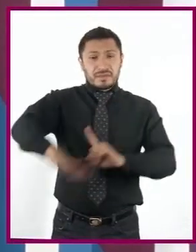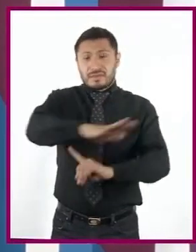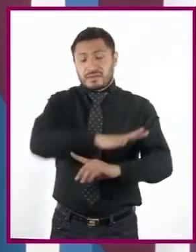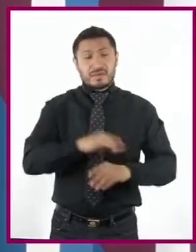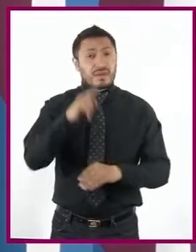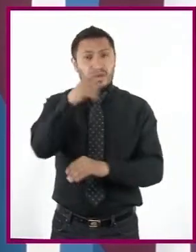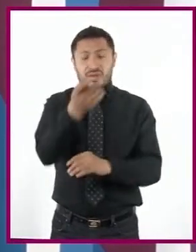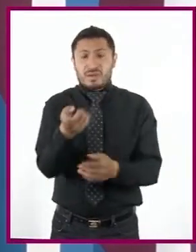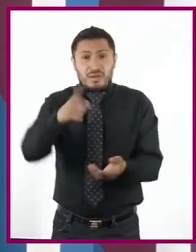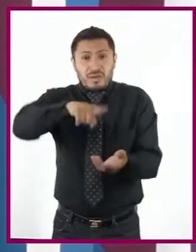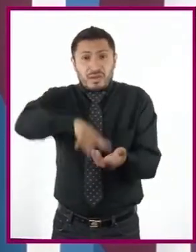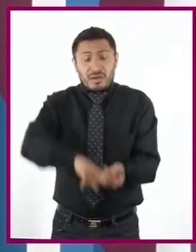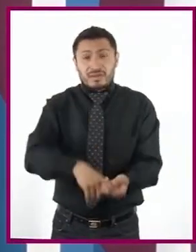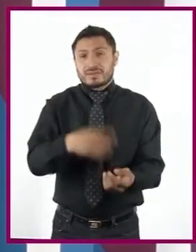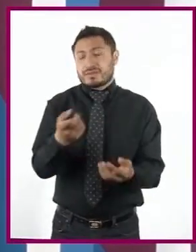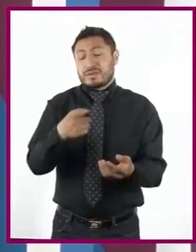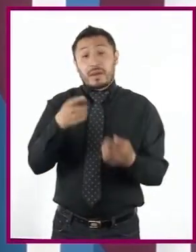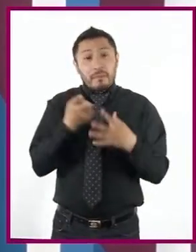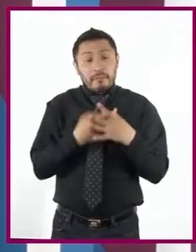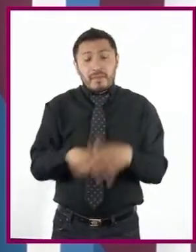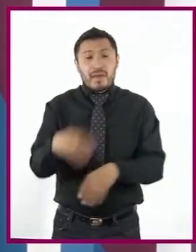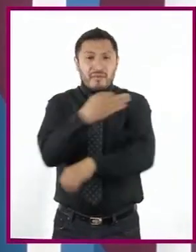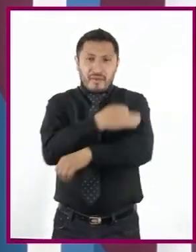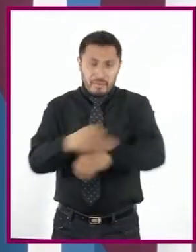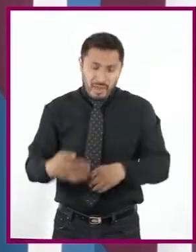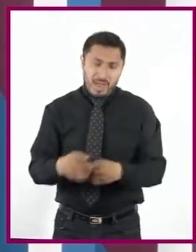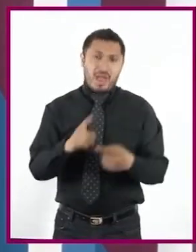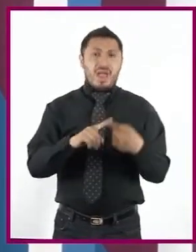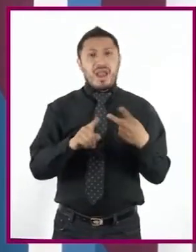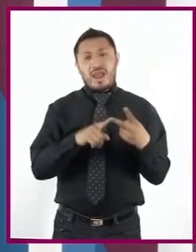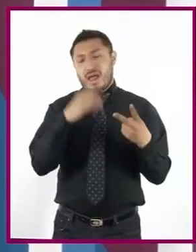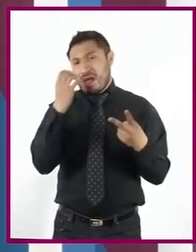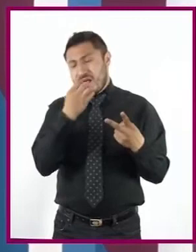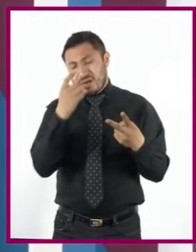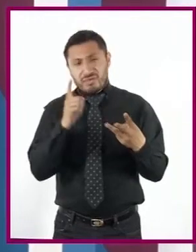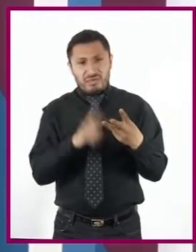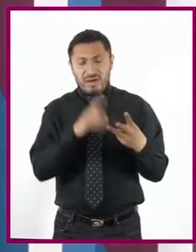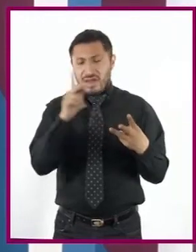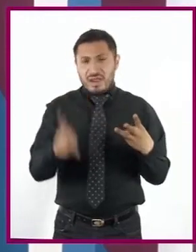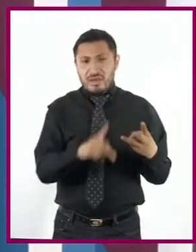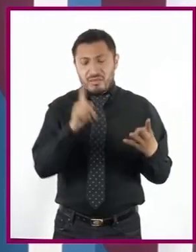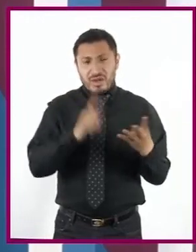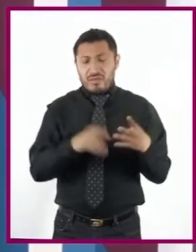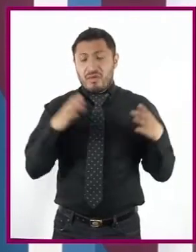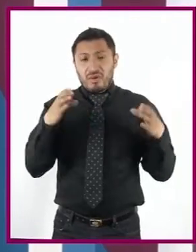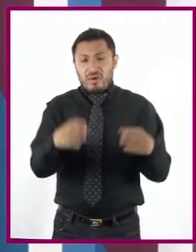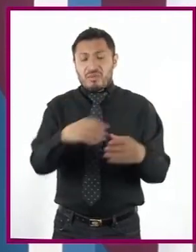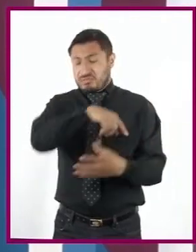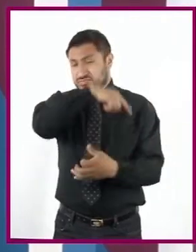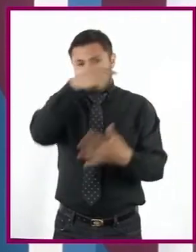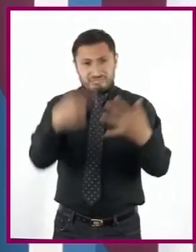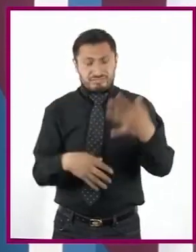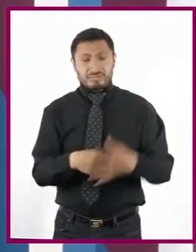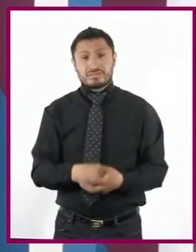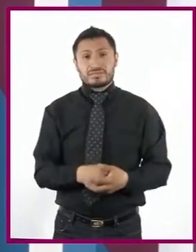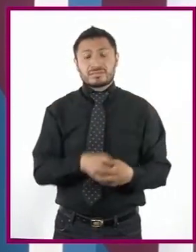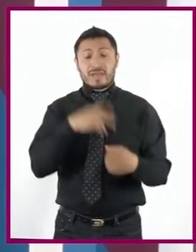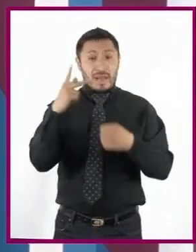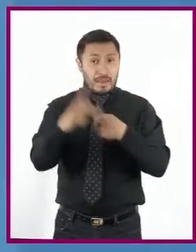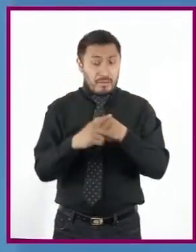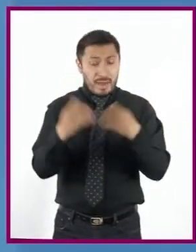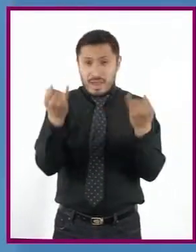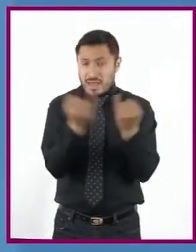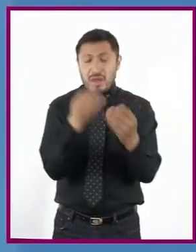los que convivimos, desde la familia, la escuela y el barrio hasta la entidad, el país y el